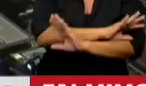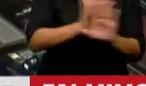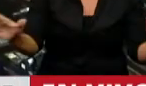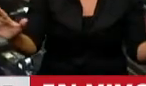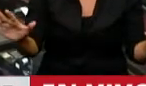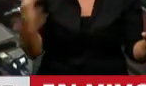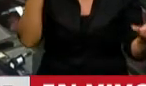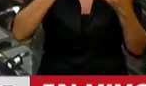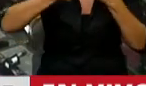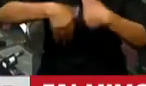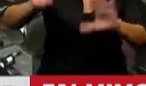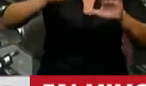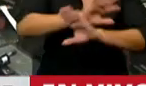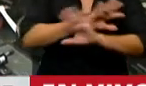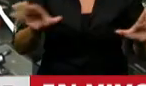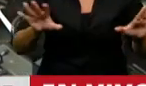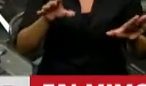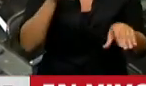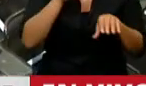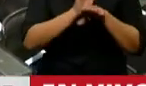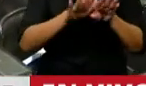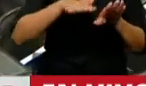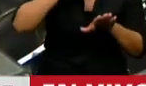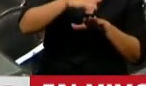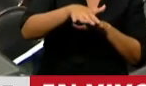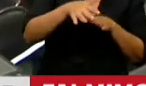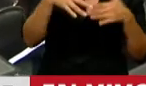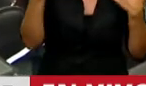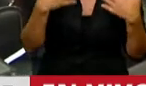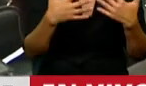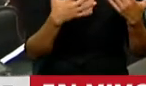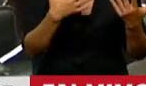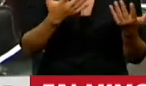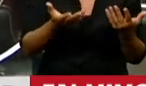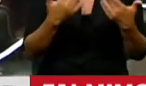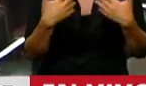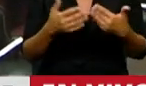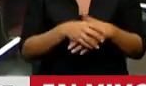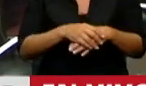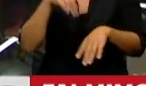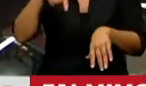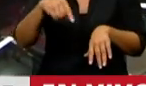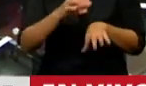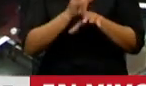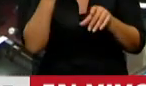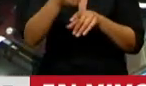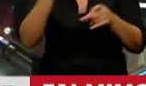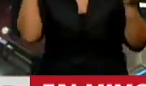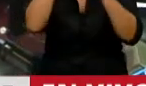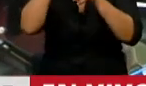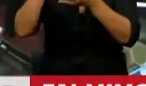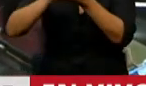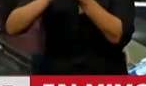trampa, presidente. Hemos dado un paso tibio, autocrítico, lo que estamos haciendo hoy frente a ese problema